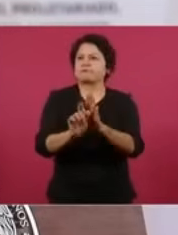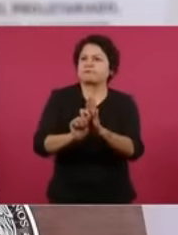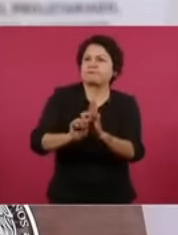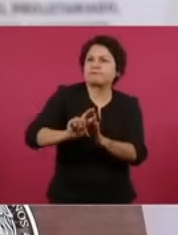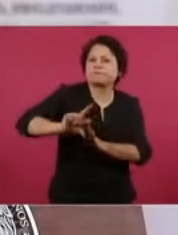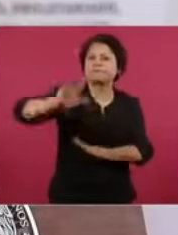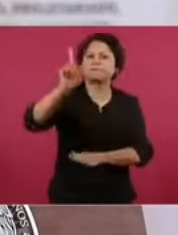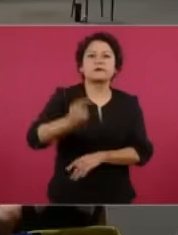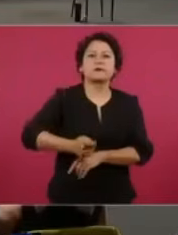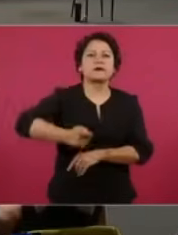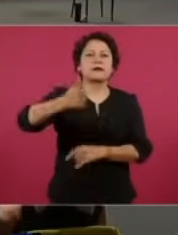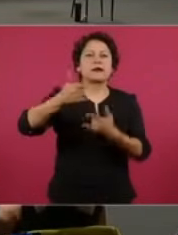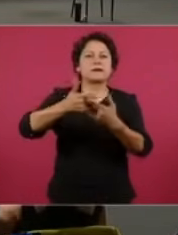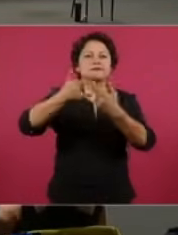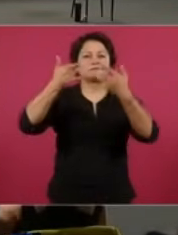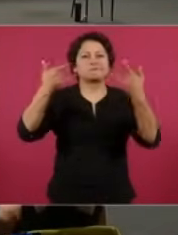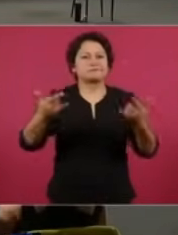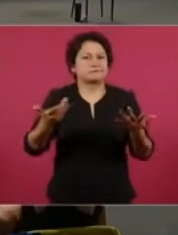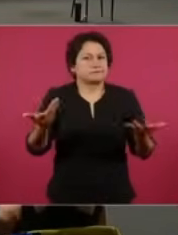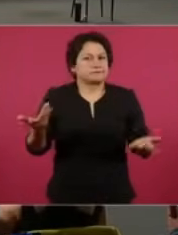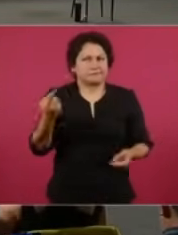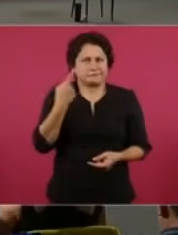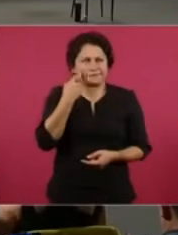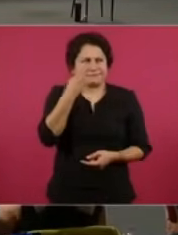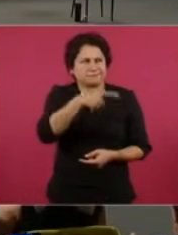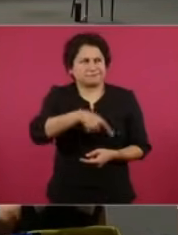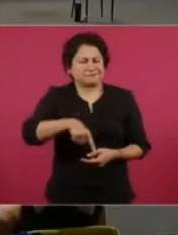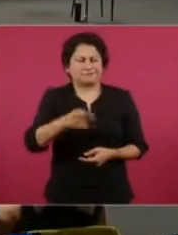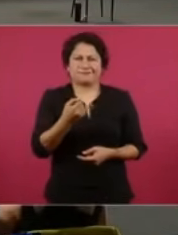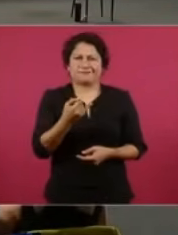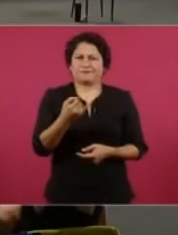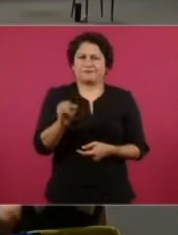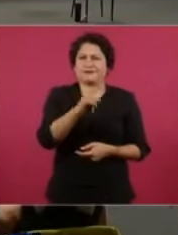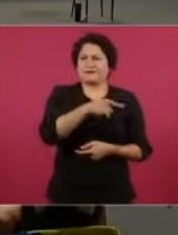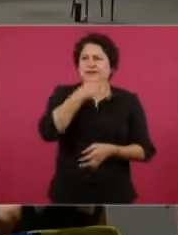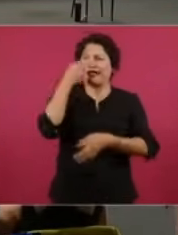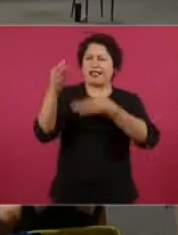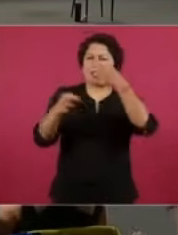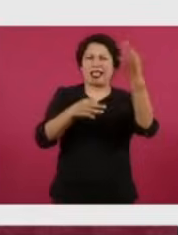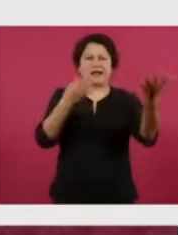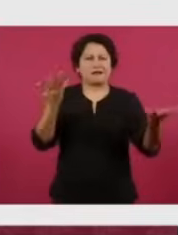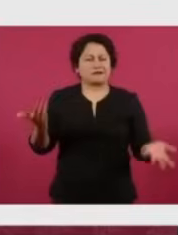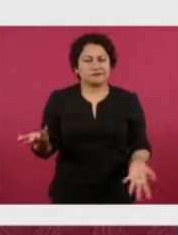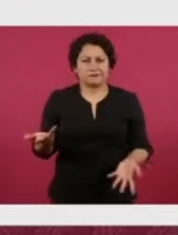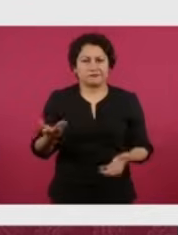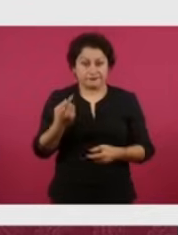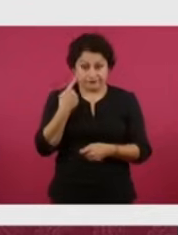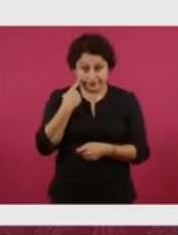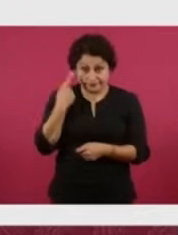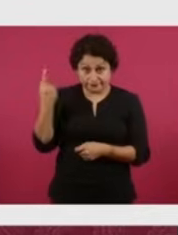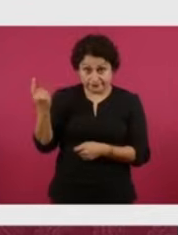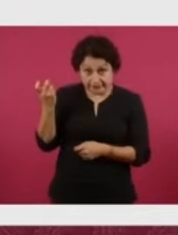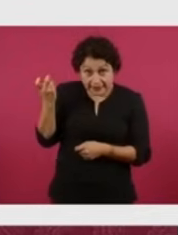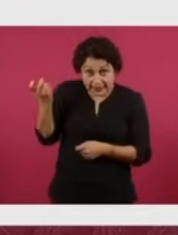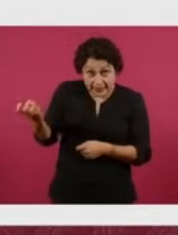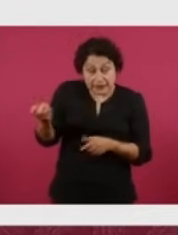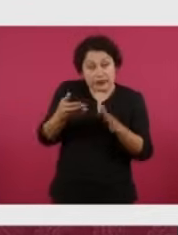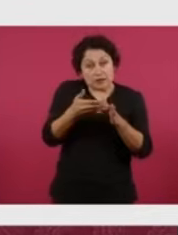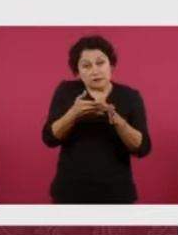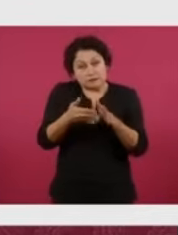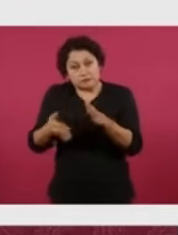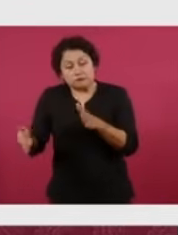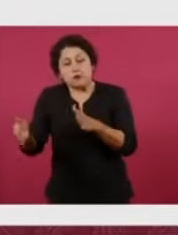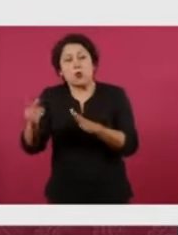Aquí lo podemos ver. Hasta aquí esta, que duró prácticamente un mes. Pero también diseminaron